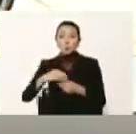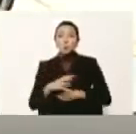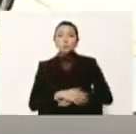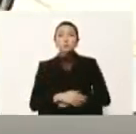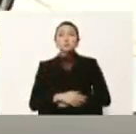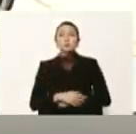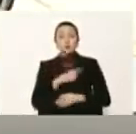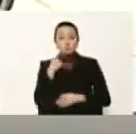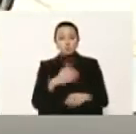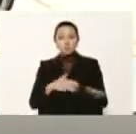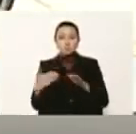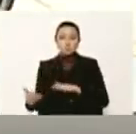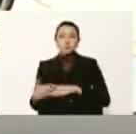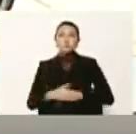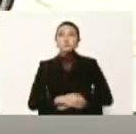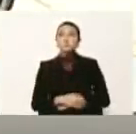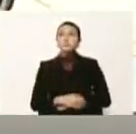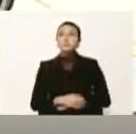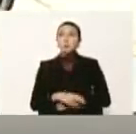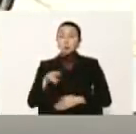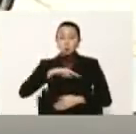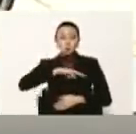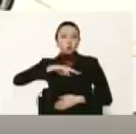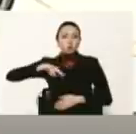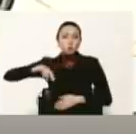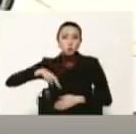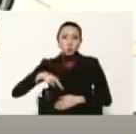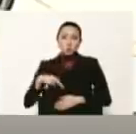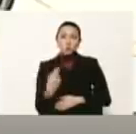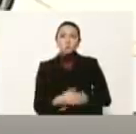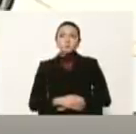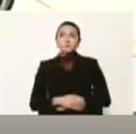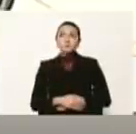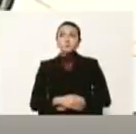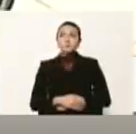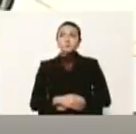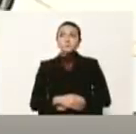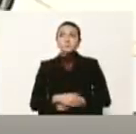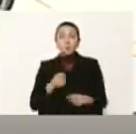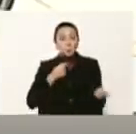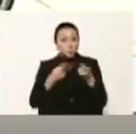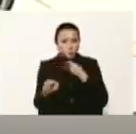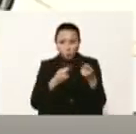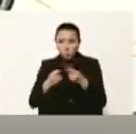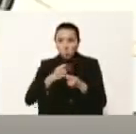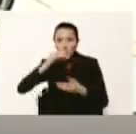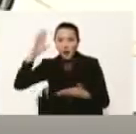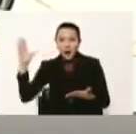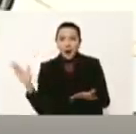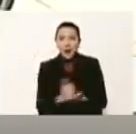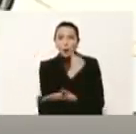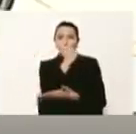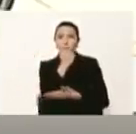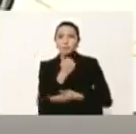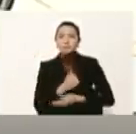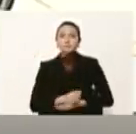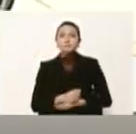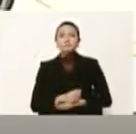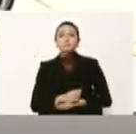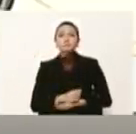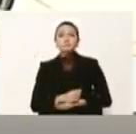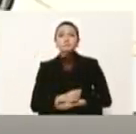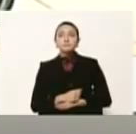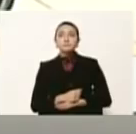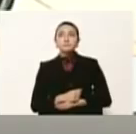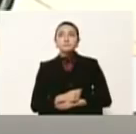fue fallecido. Así que nosotros en esta operación hemos incautado un